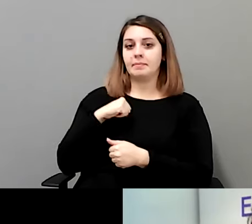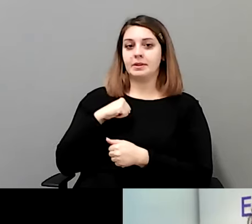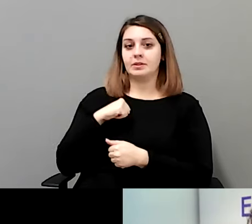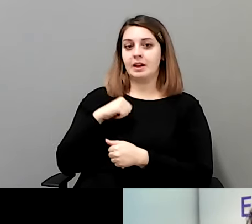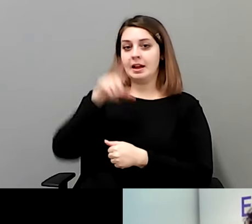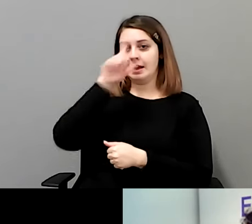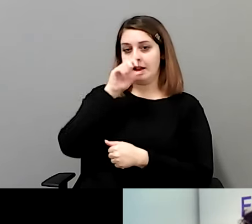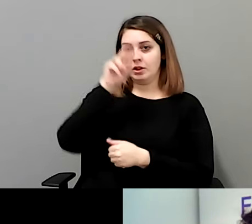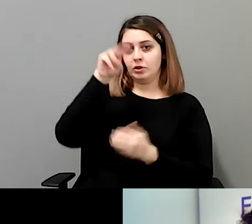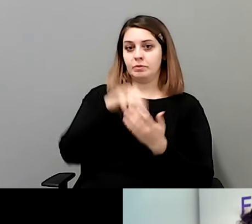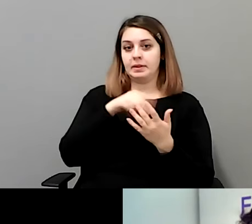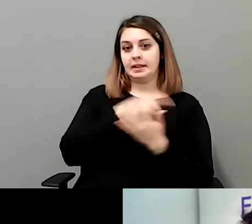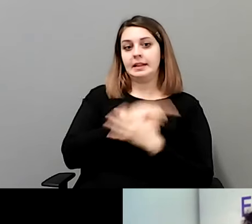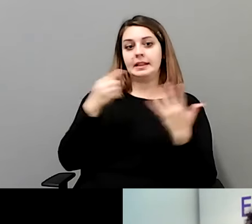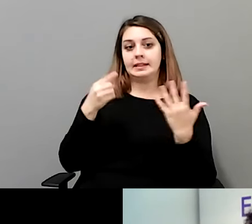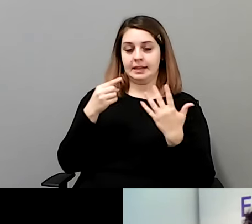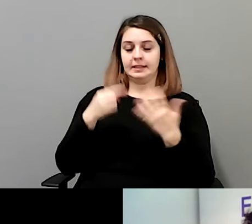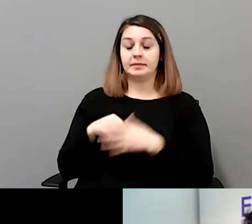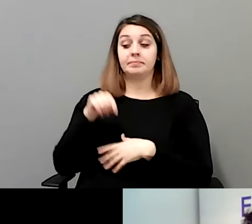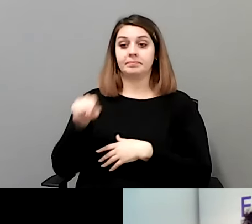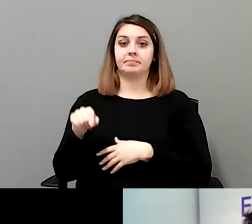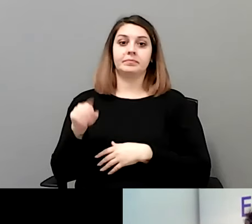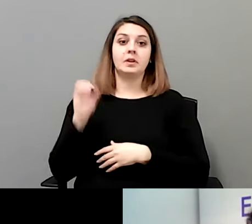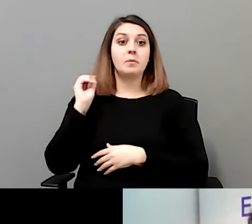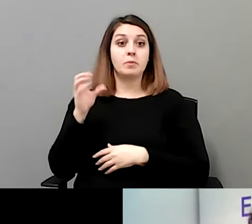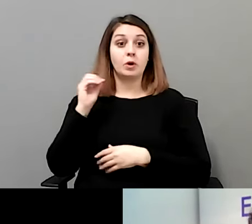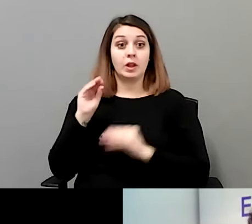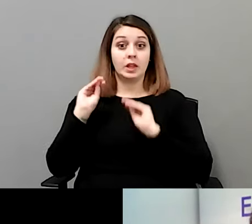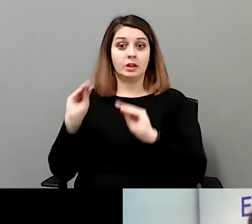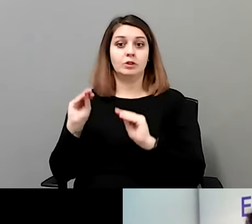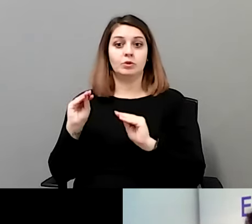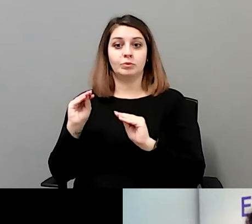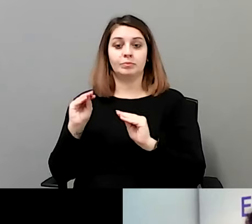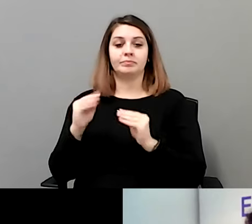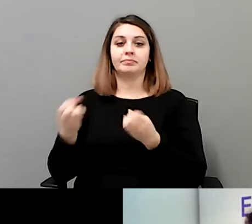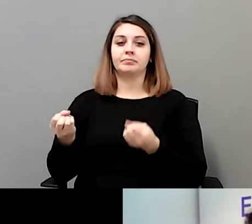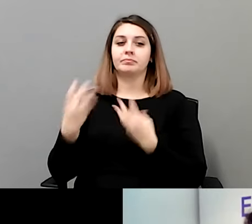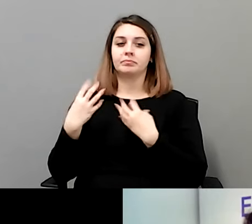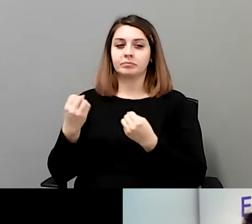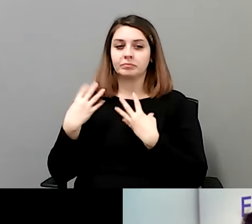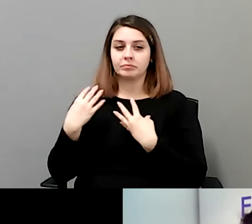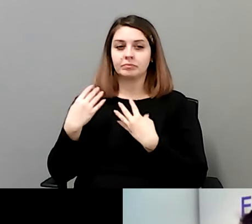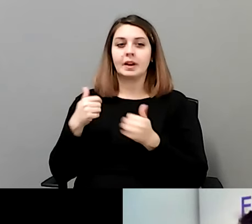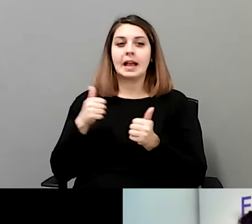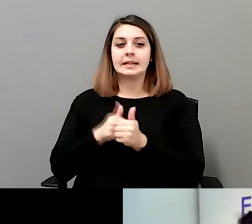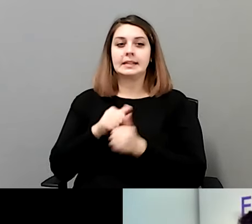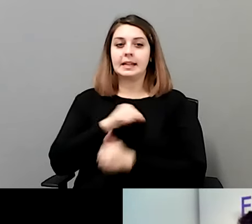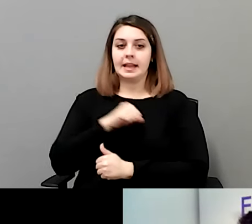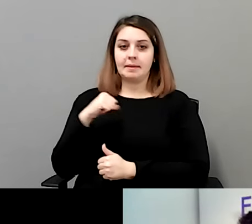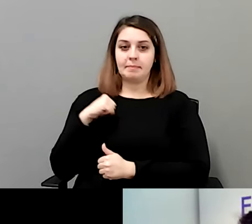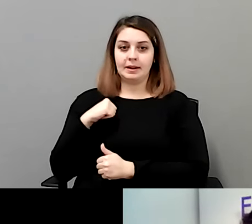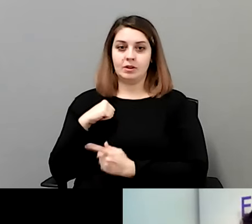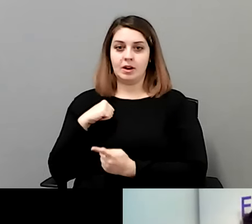año 2016. A través de su ponencia nos trasladará cómo la asistencia personal le